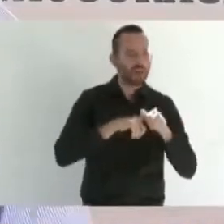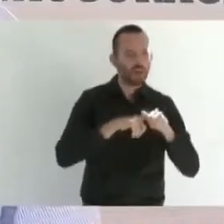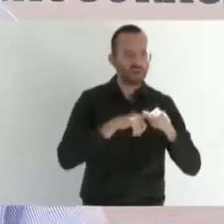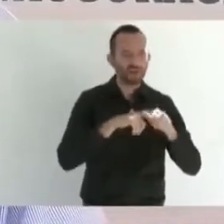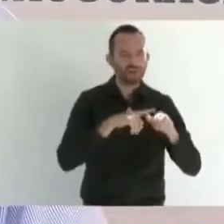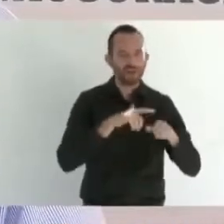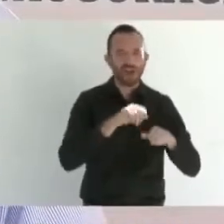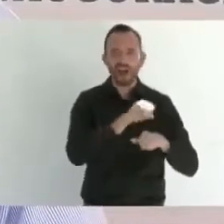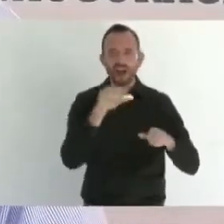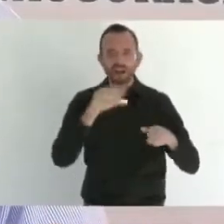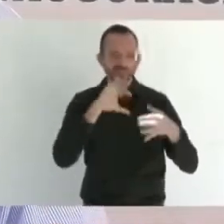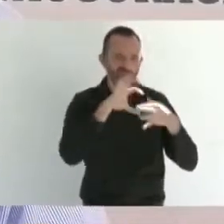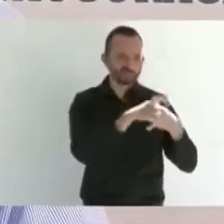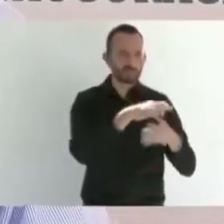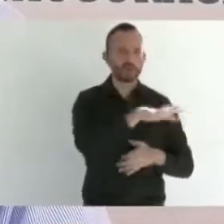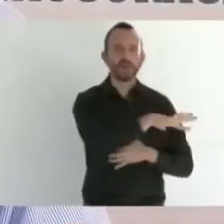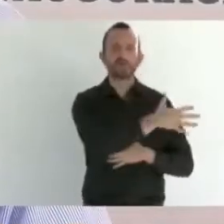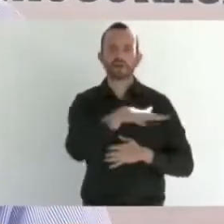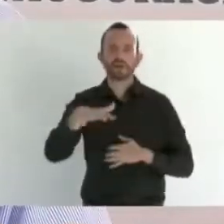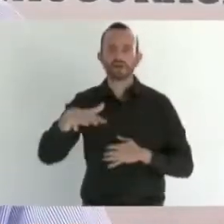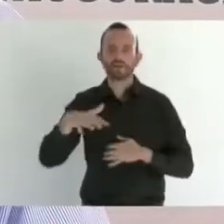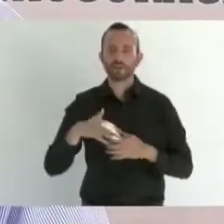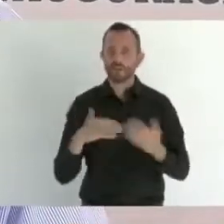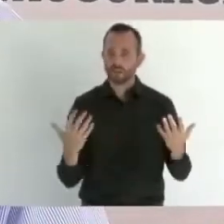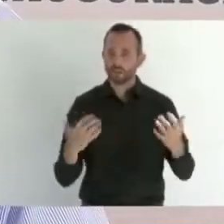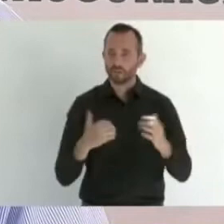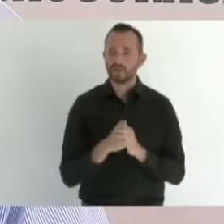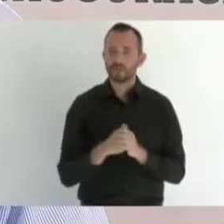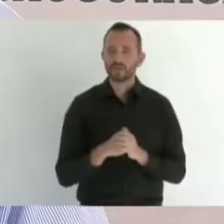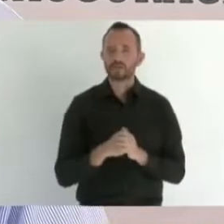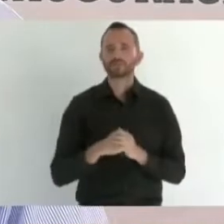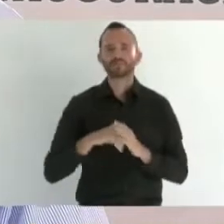planteamiento no es recomendable pero